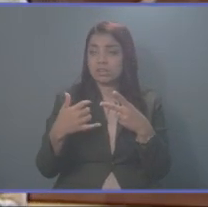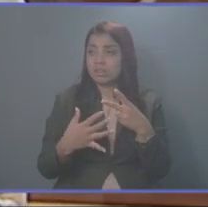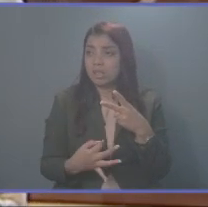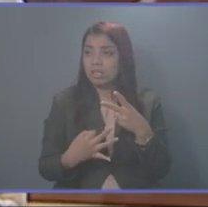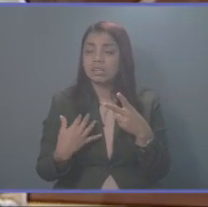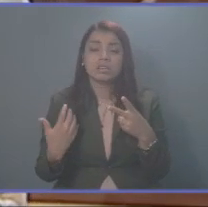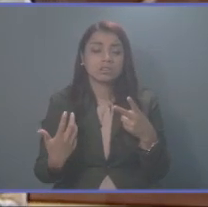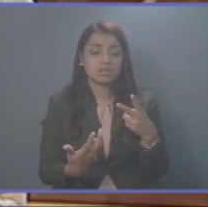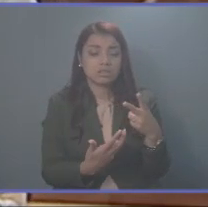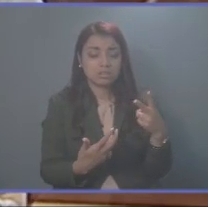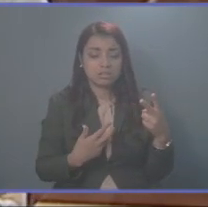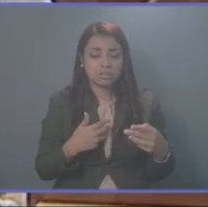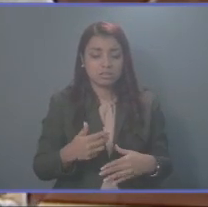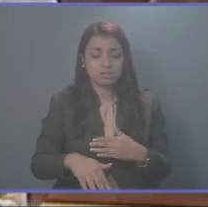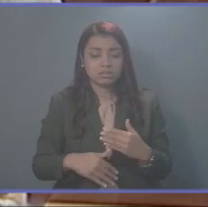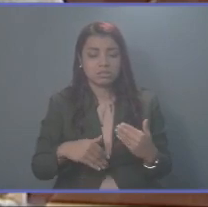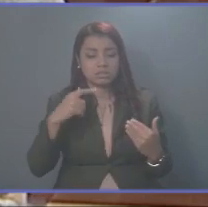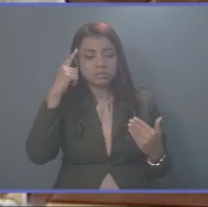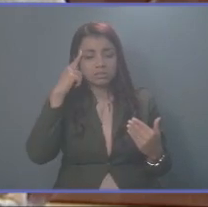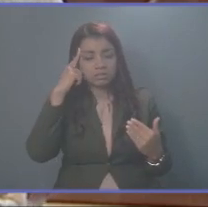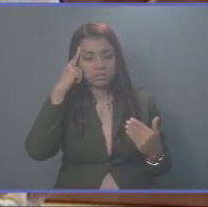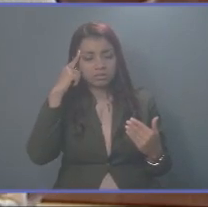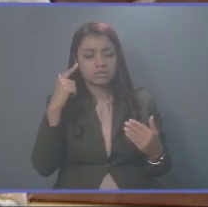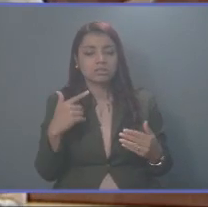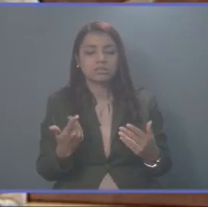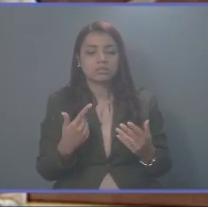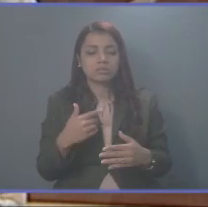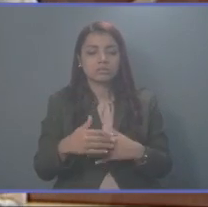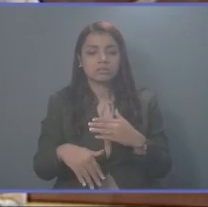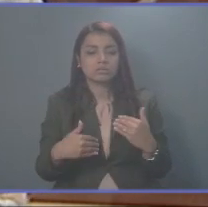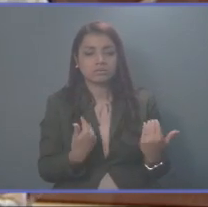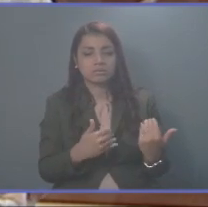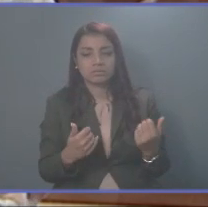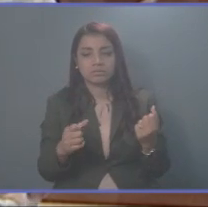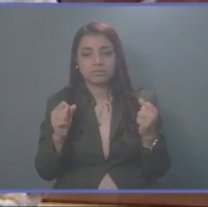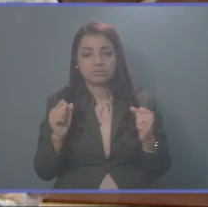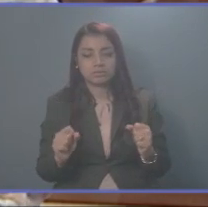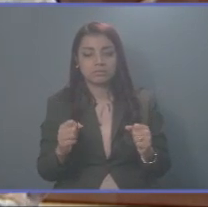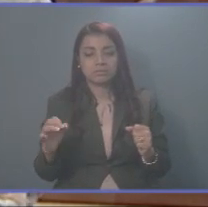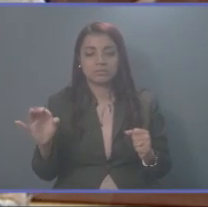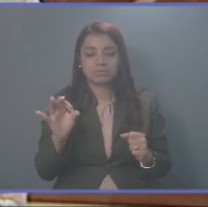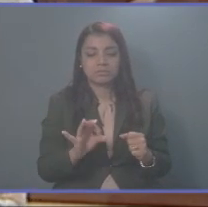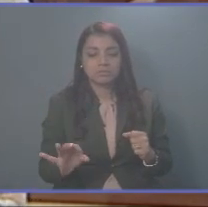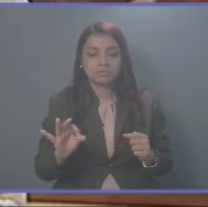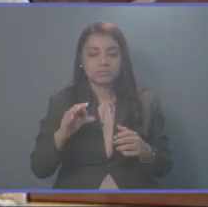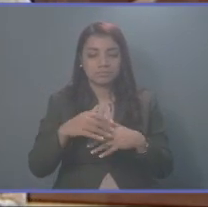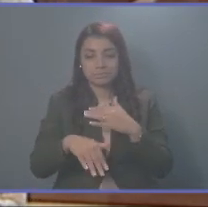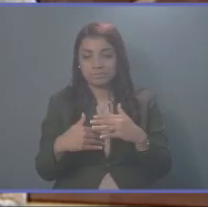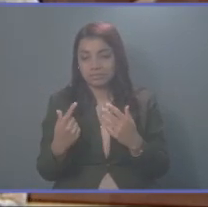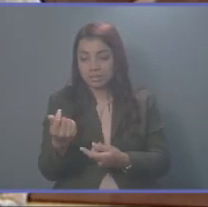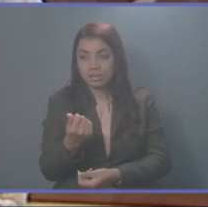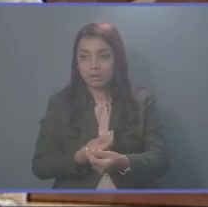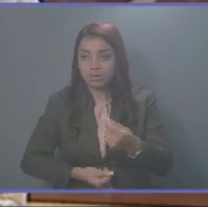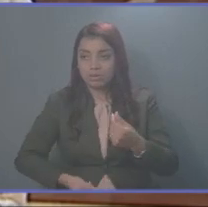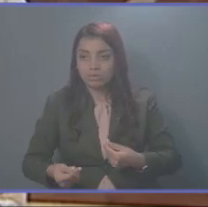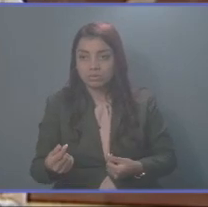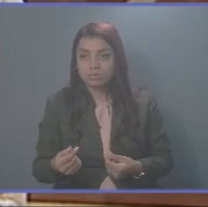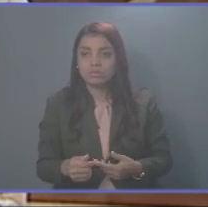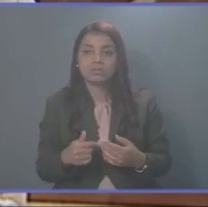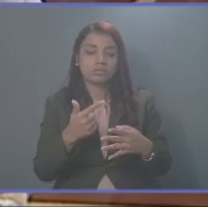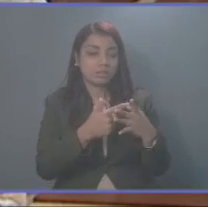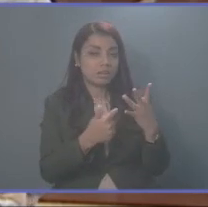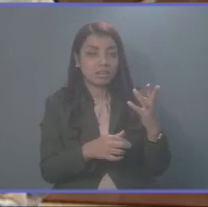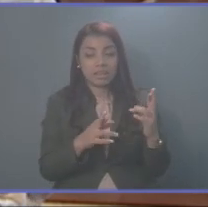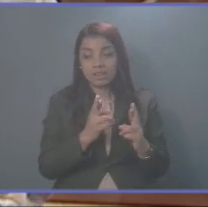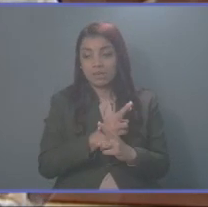hemos aprobado para reducir la tramitología y aportar a la construcción de un mejor ambiente para realizar negocios, las reformas